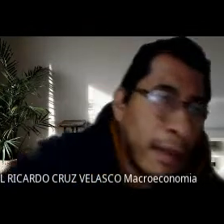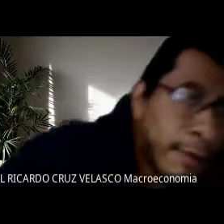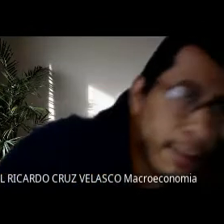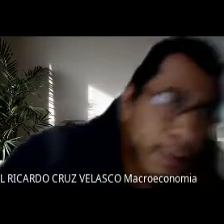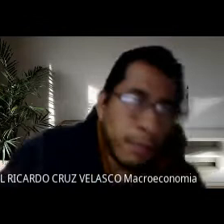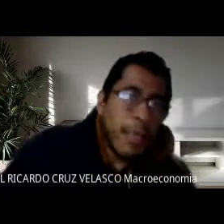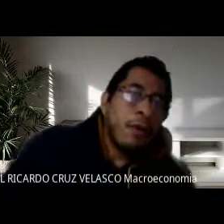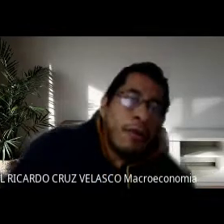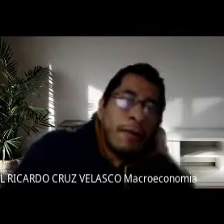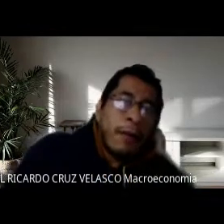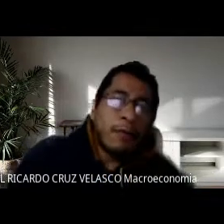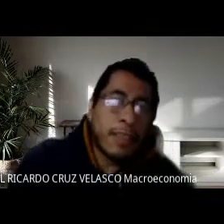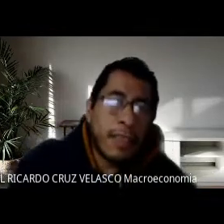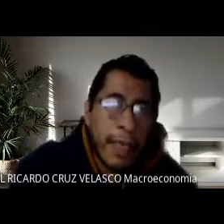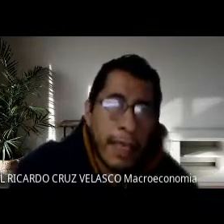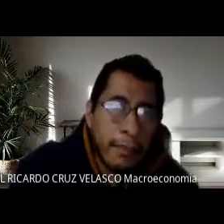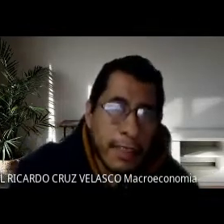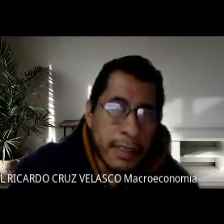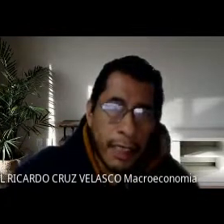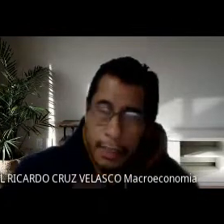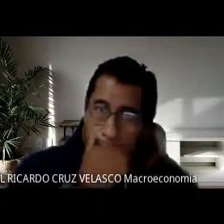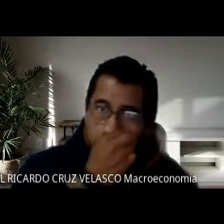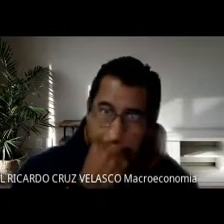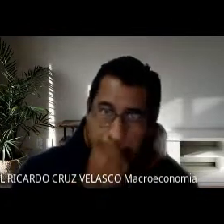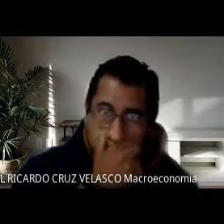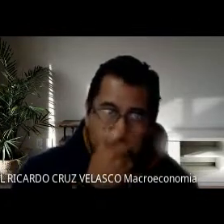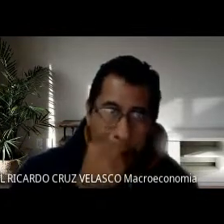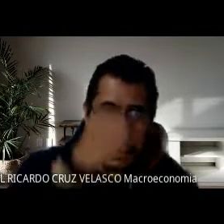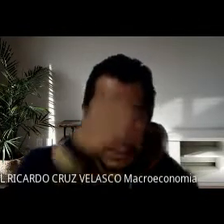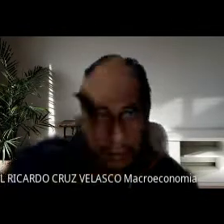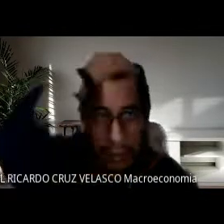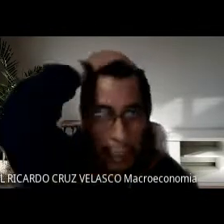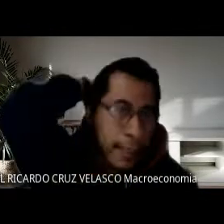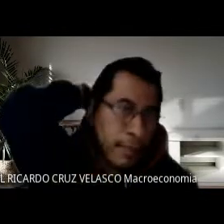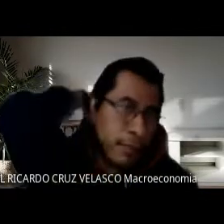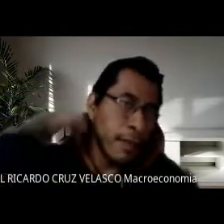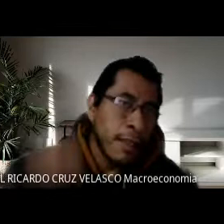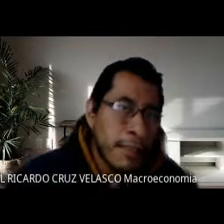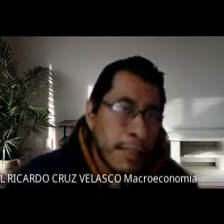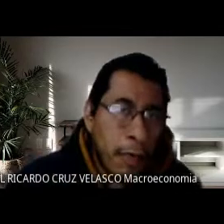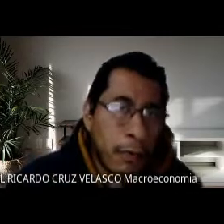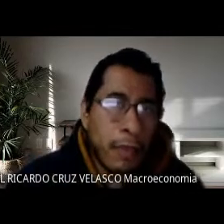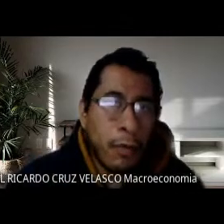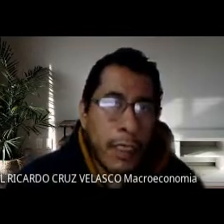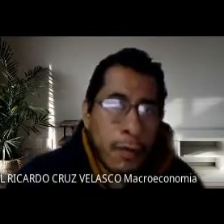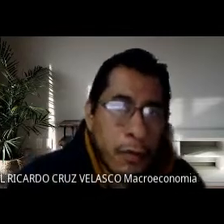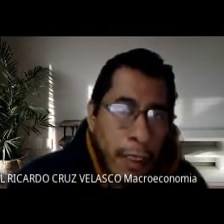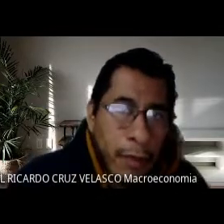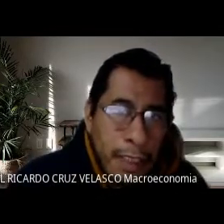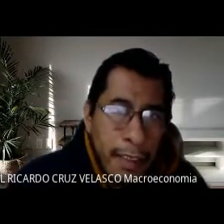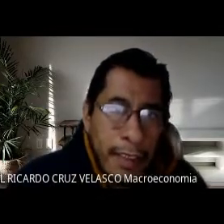La Organización México Evalúa considera además que la iniciativa afecta el presupuesto de egresos de la Federación. Señaló que el documento no